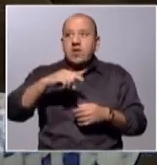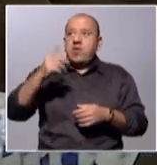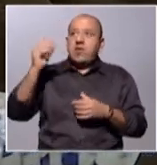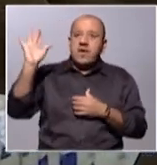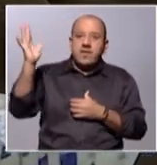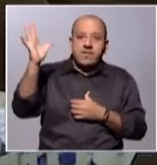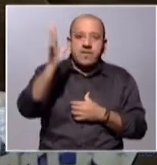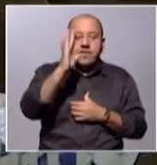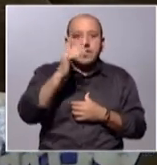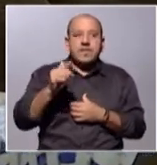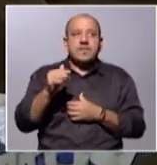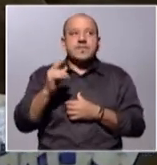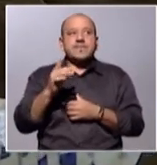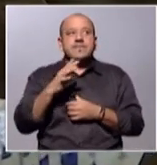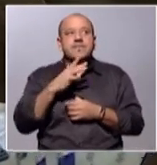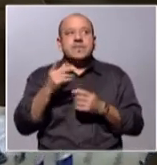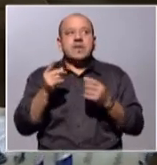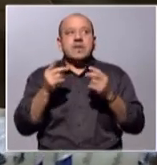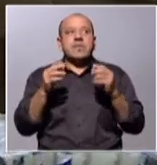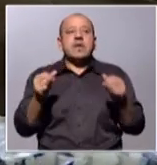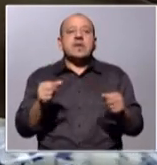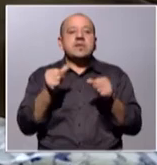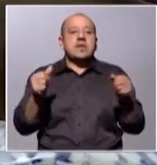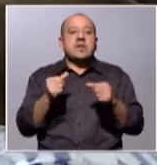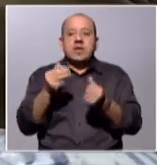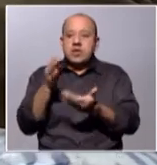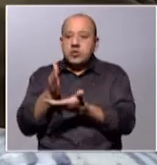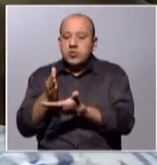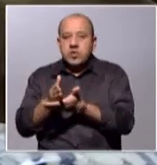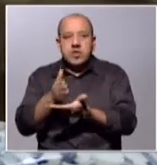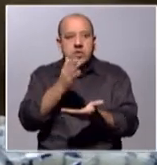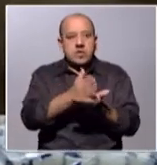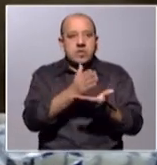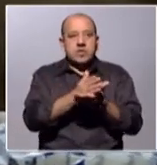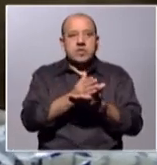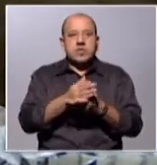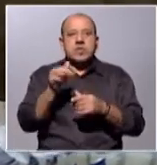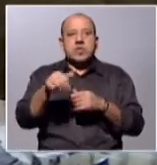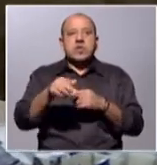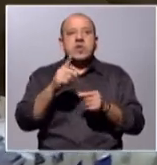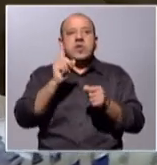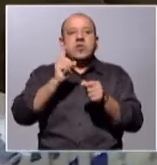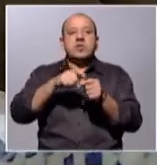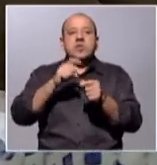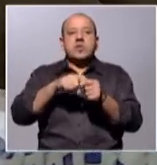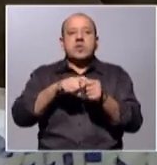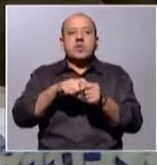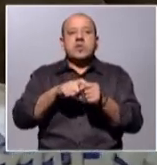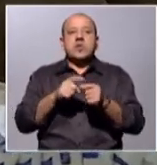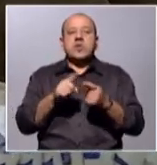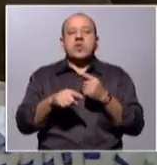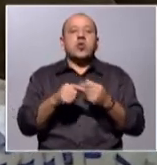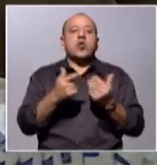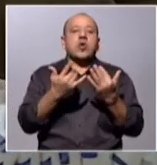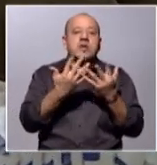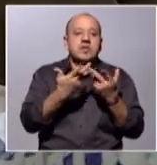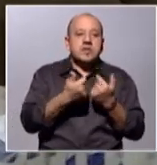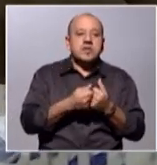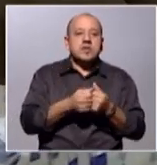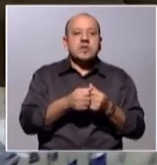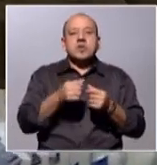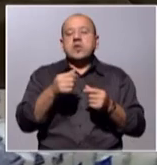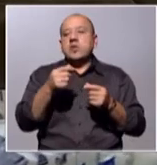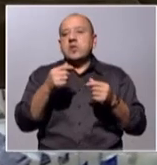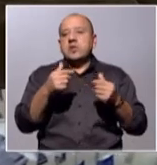dotarlos de los recursos para hacer solidaridad concreta y hemos encontrar a los sindicatos en las organizaciones sociales en los